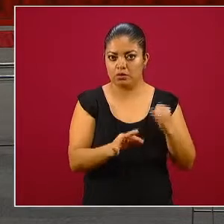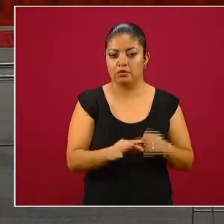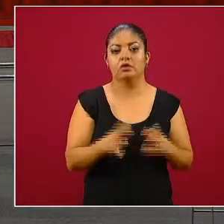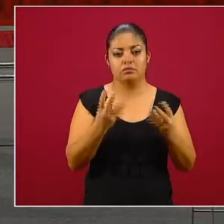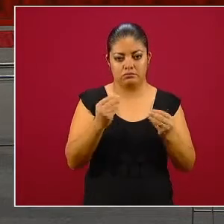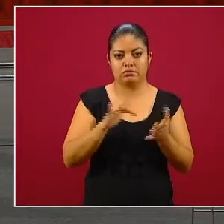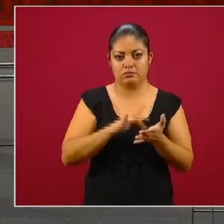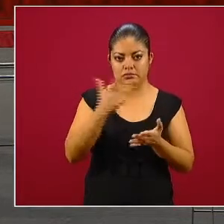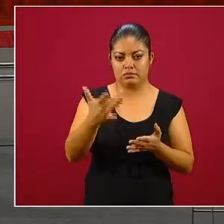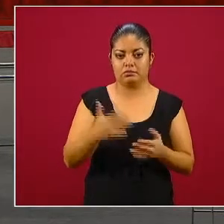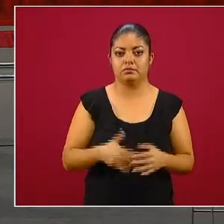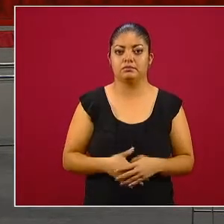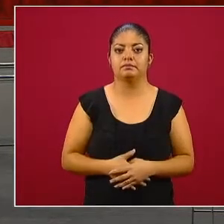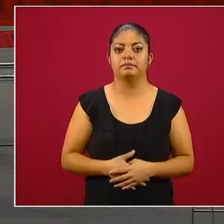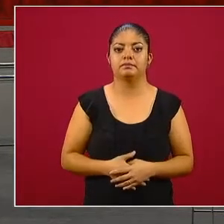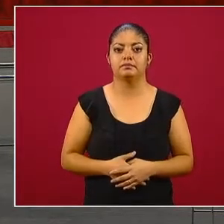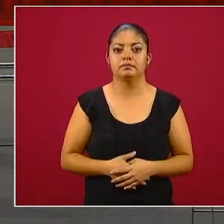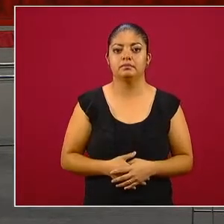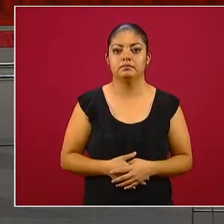Muchísimas gracias.